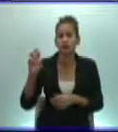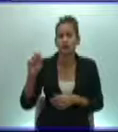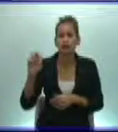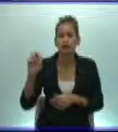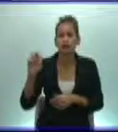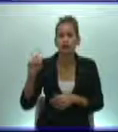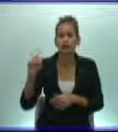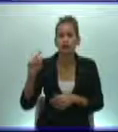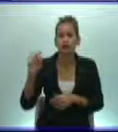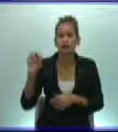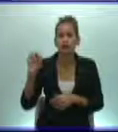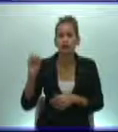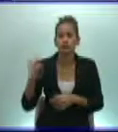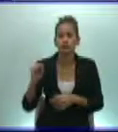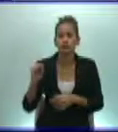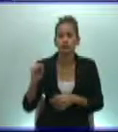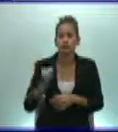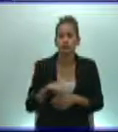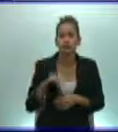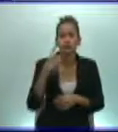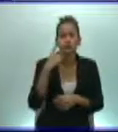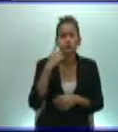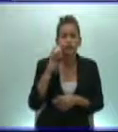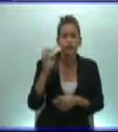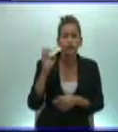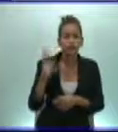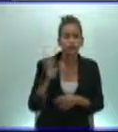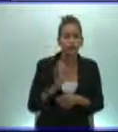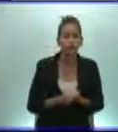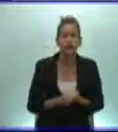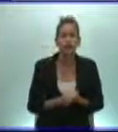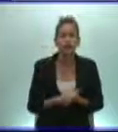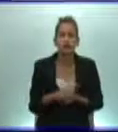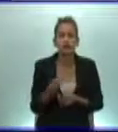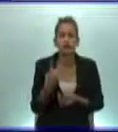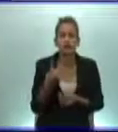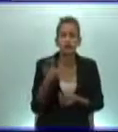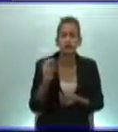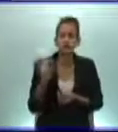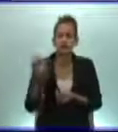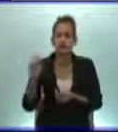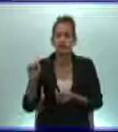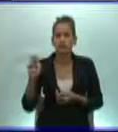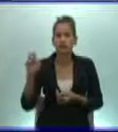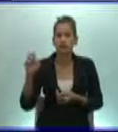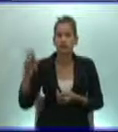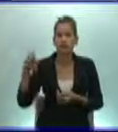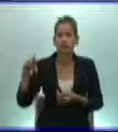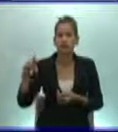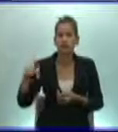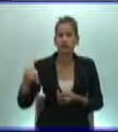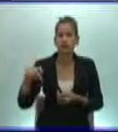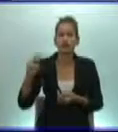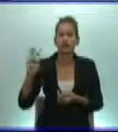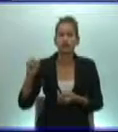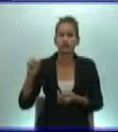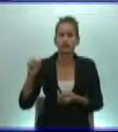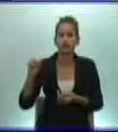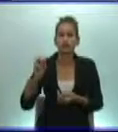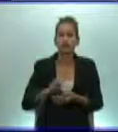B que dos segmentos son iguales. Te propongo entonces de tarea